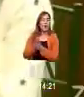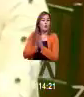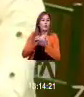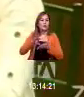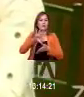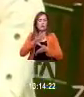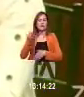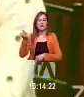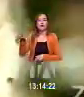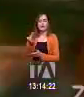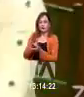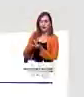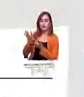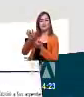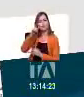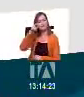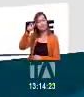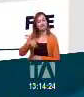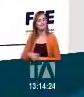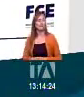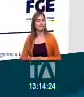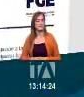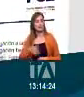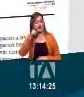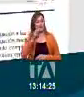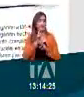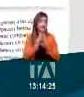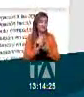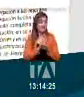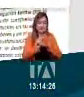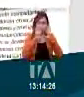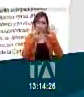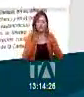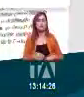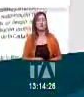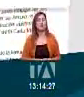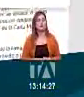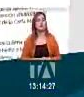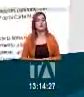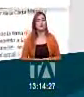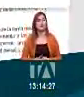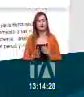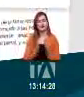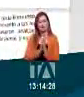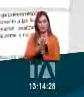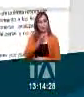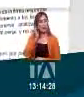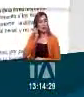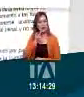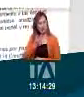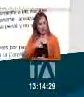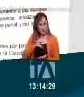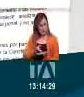Asamblea Nacional que destituyan a la fiscal. Por ello, la respuesta de Fiscalía aclara: cabe rechazar el pedido efectuado por la